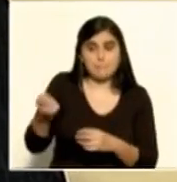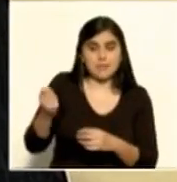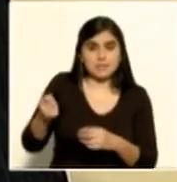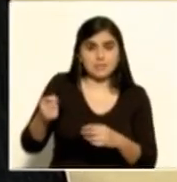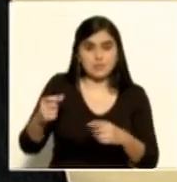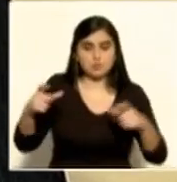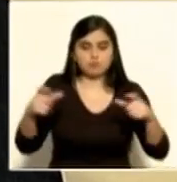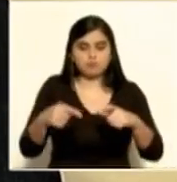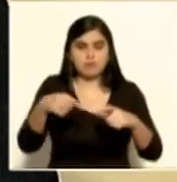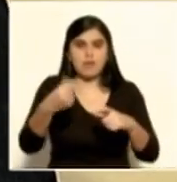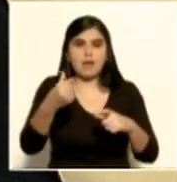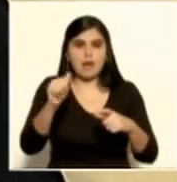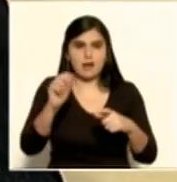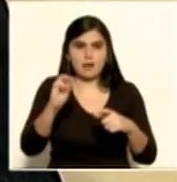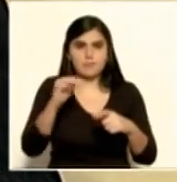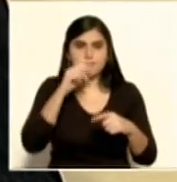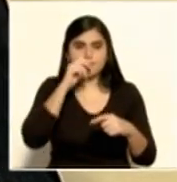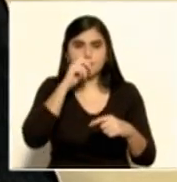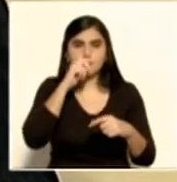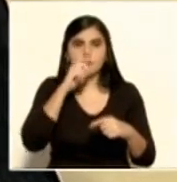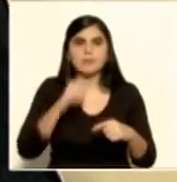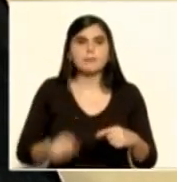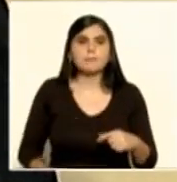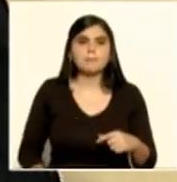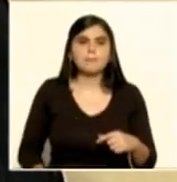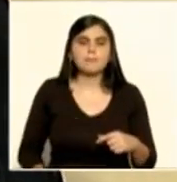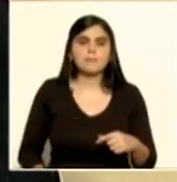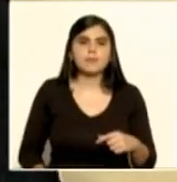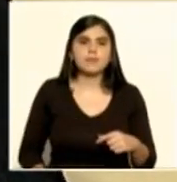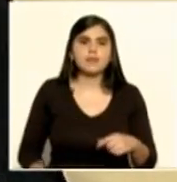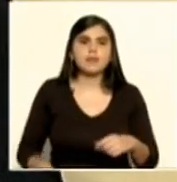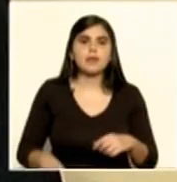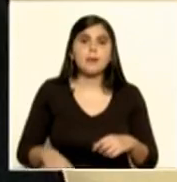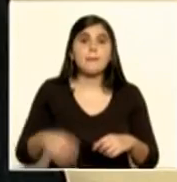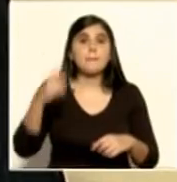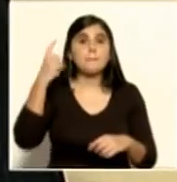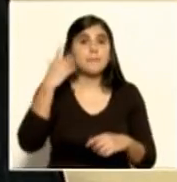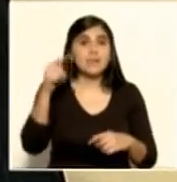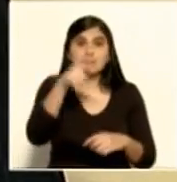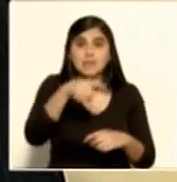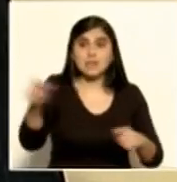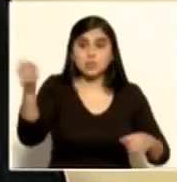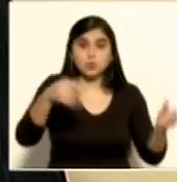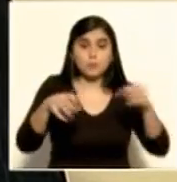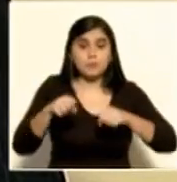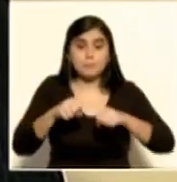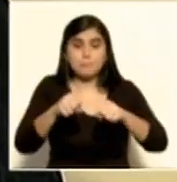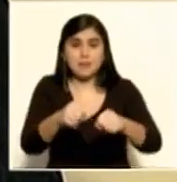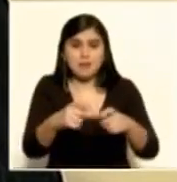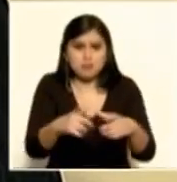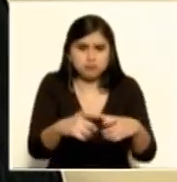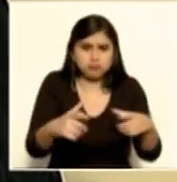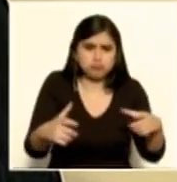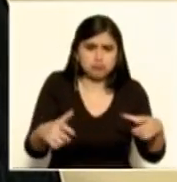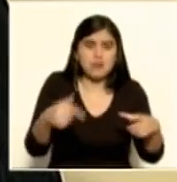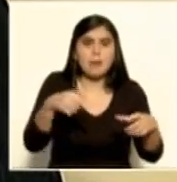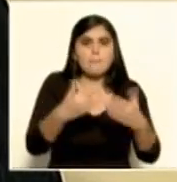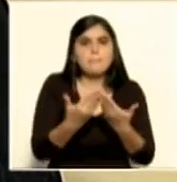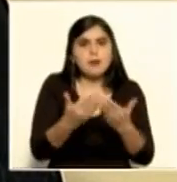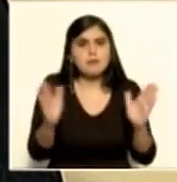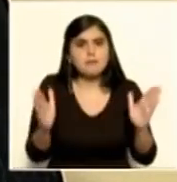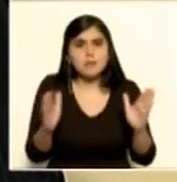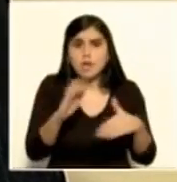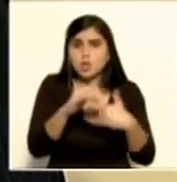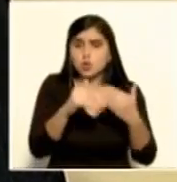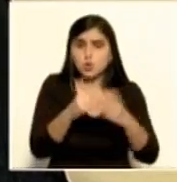Importante indicar que para que no se hagan aglomeraciones en los supermercados o en las pulperías o verdulerías, estas van a mantenerse abiertas durante todo